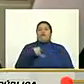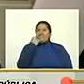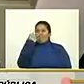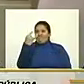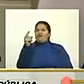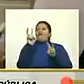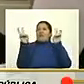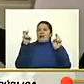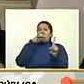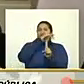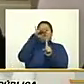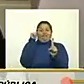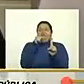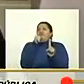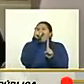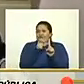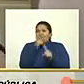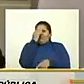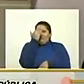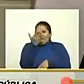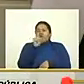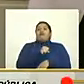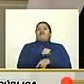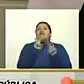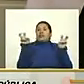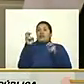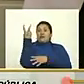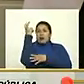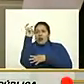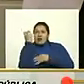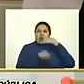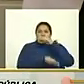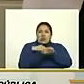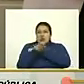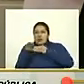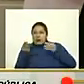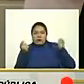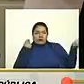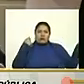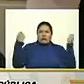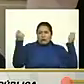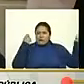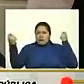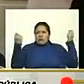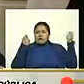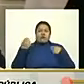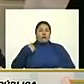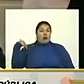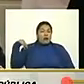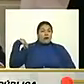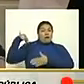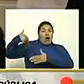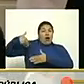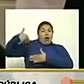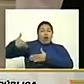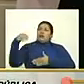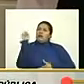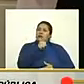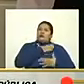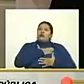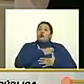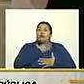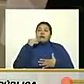Alrededor de este tema, de lo que se ha movido en la fiscalía desde hace unos años y de lo que me ha